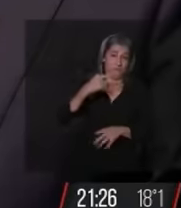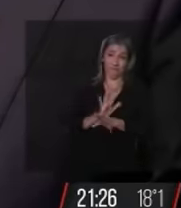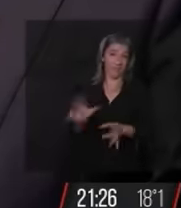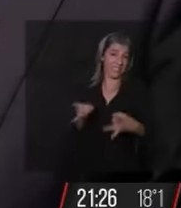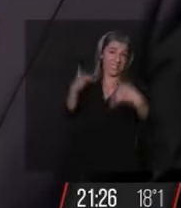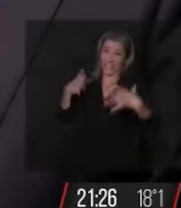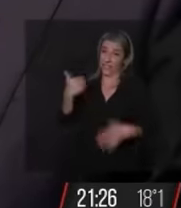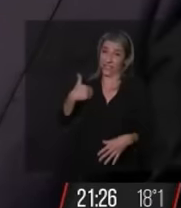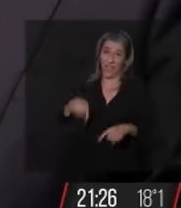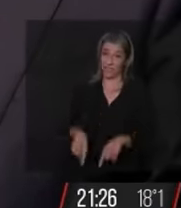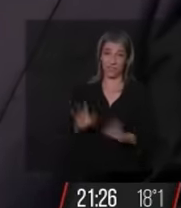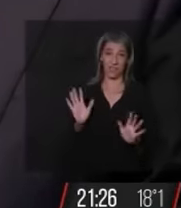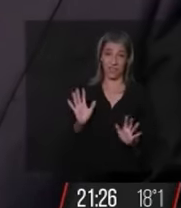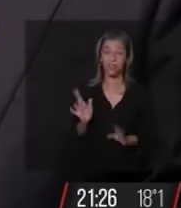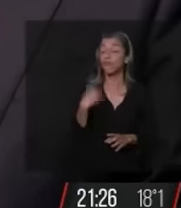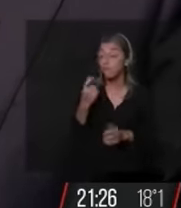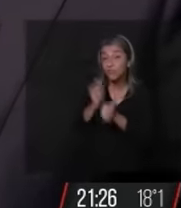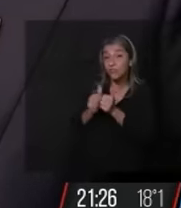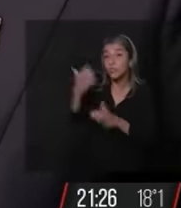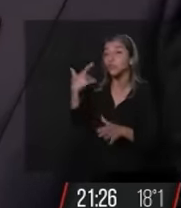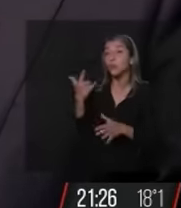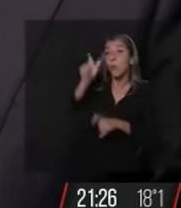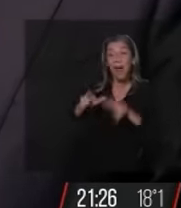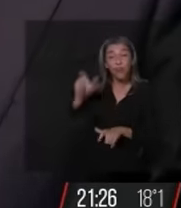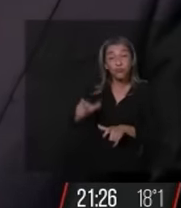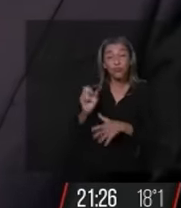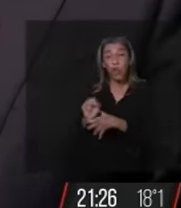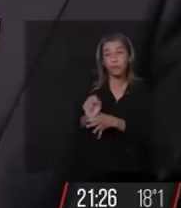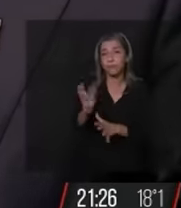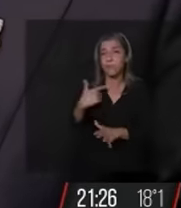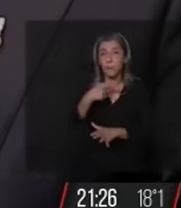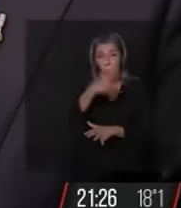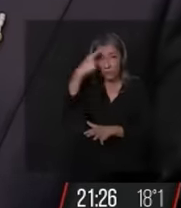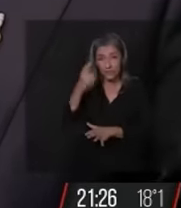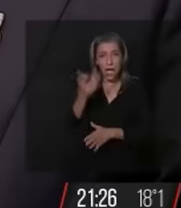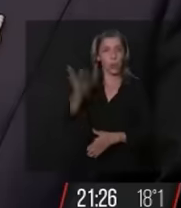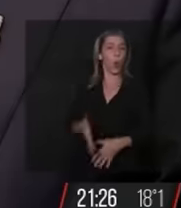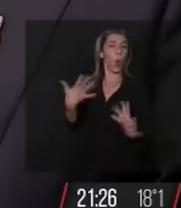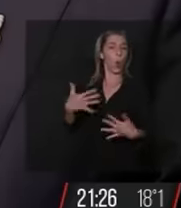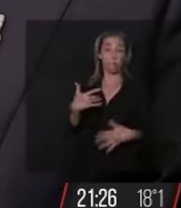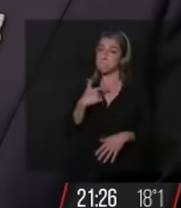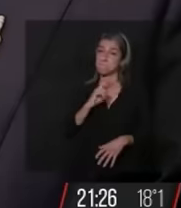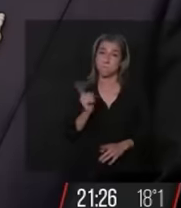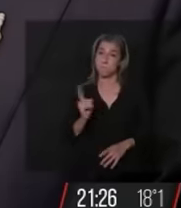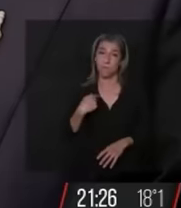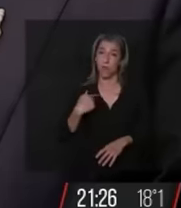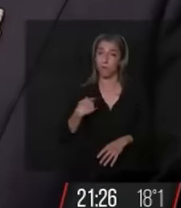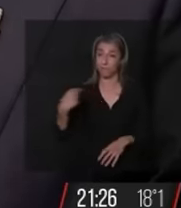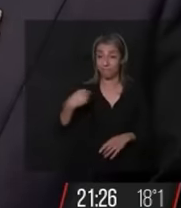son absolutamente innegociables, por más que para vos sea una figura Thatcher, para mí no lo es. Para mí es una enemiga de la